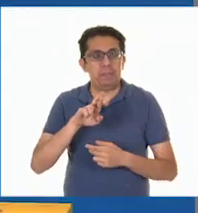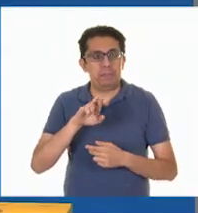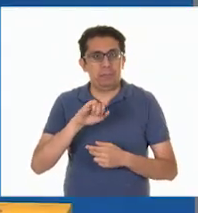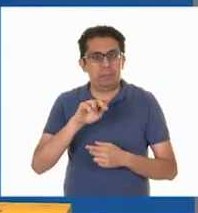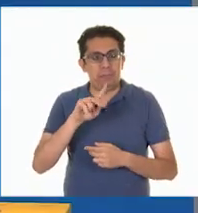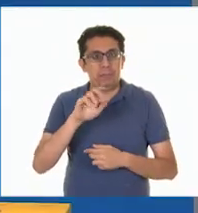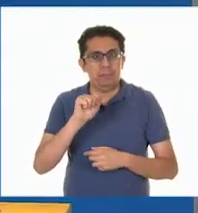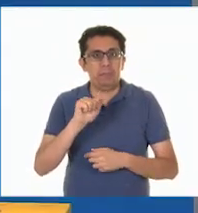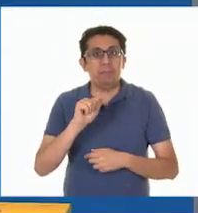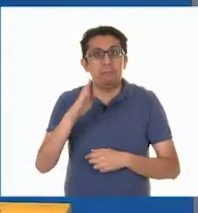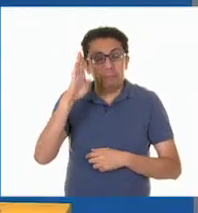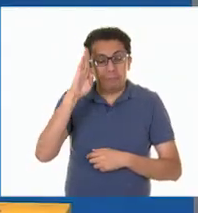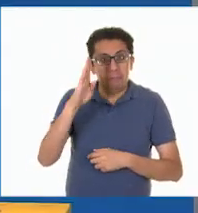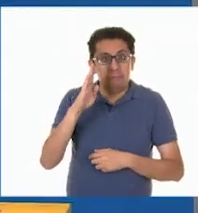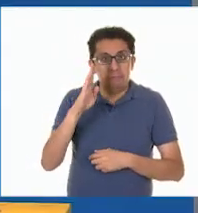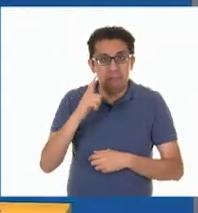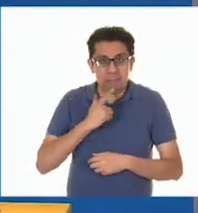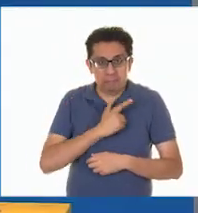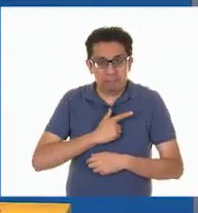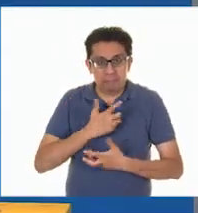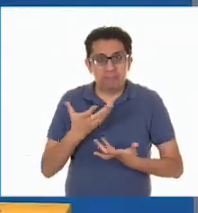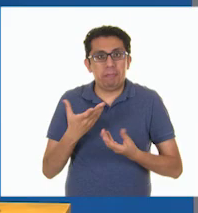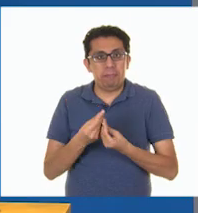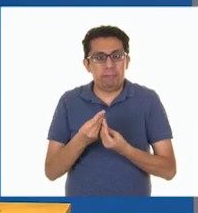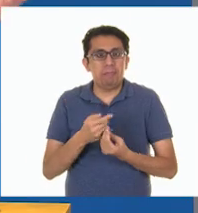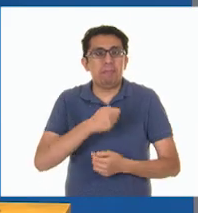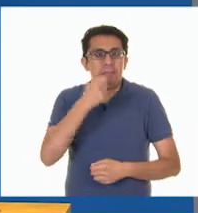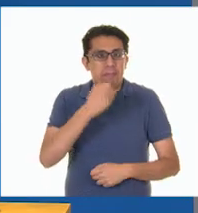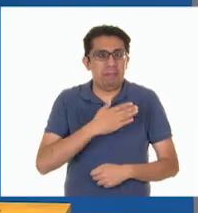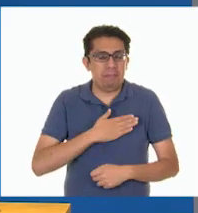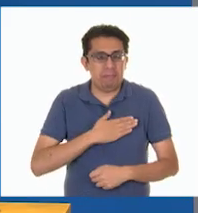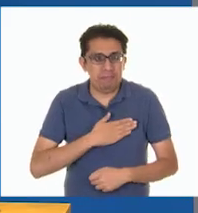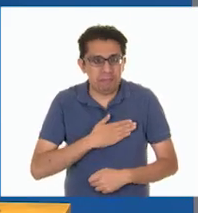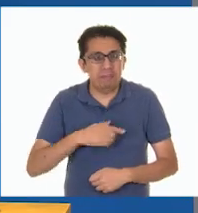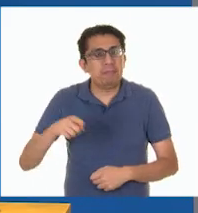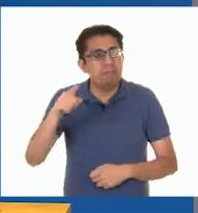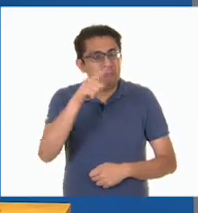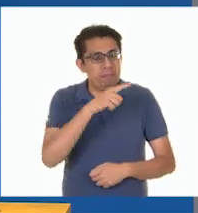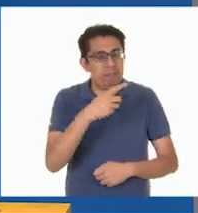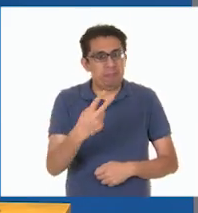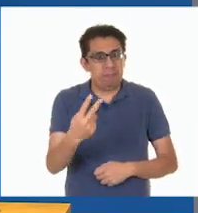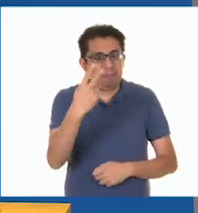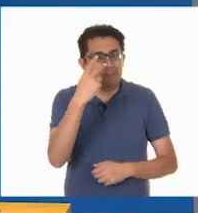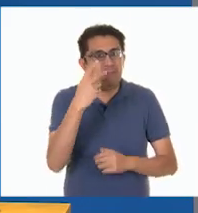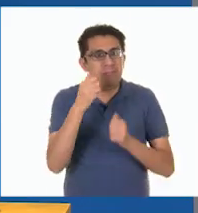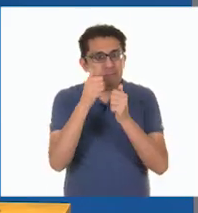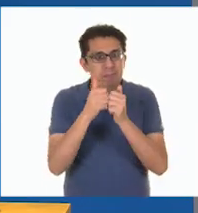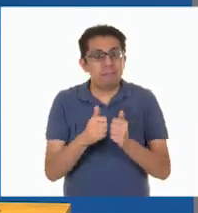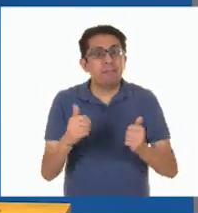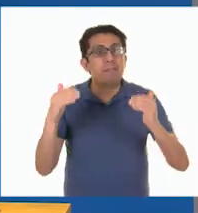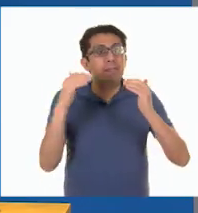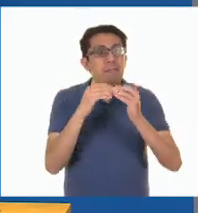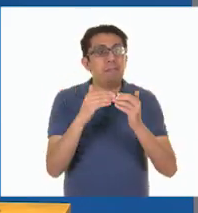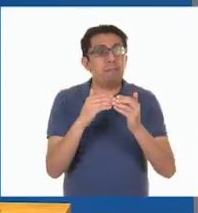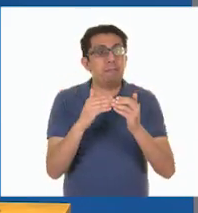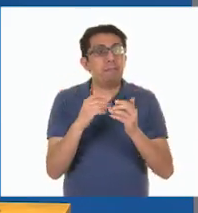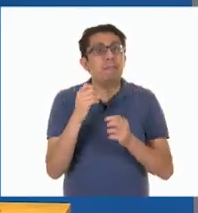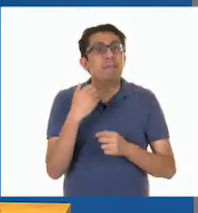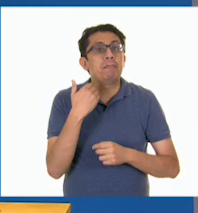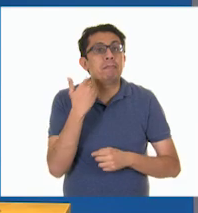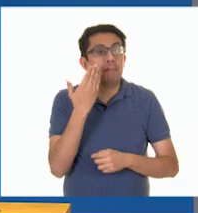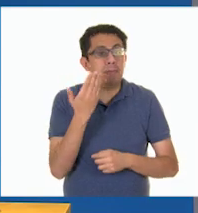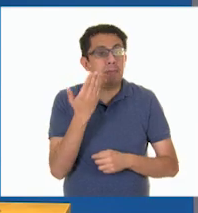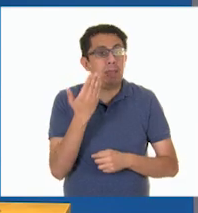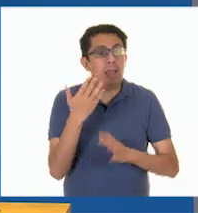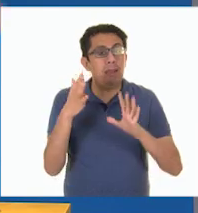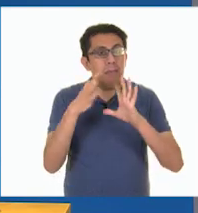Carlos, mucho gusto. Y también les saludo con el corazón junto con los niños que nos ven desde casa. En principio también quiero mandarles por adelantado